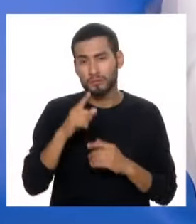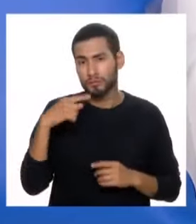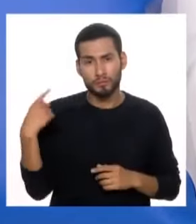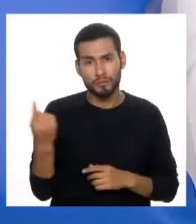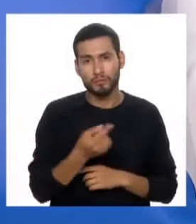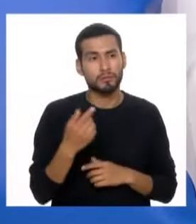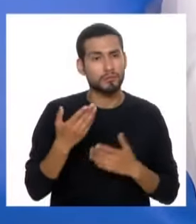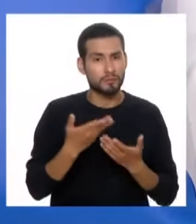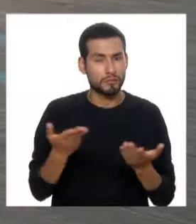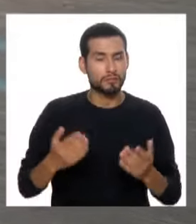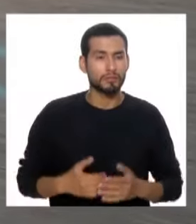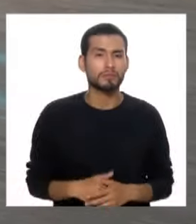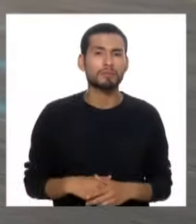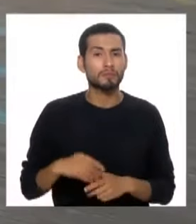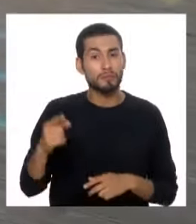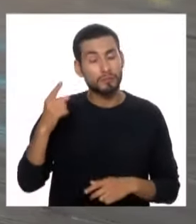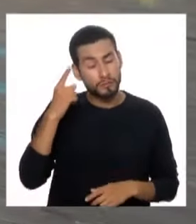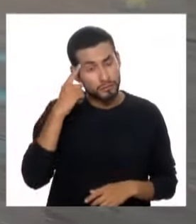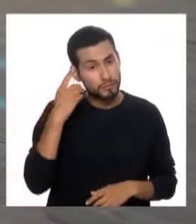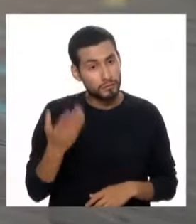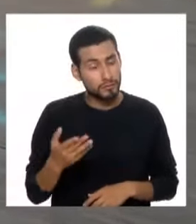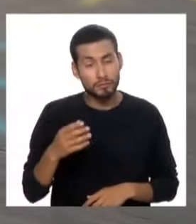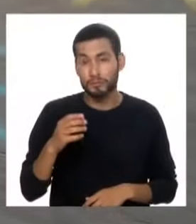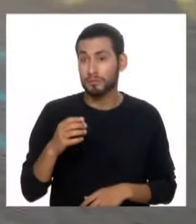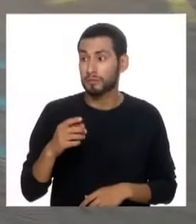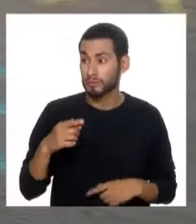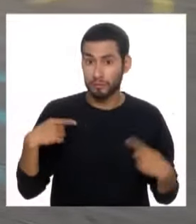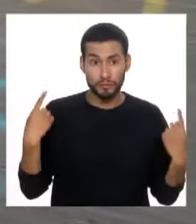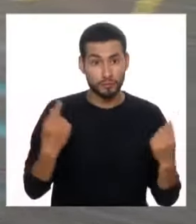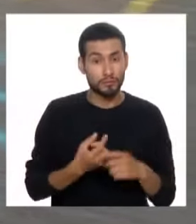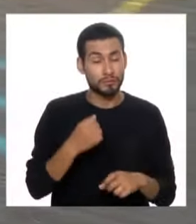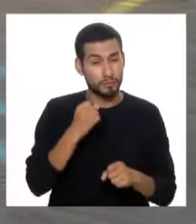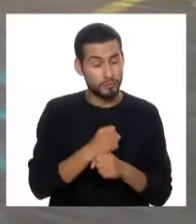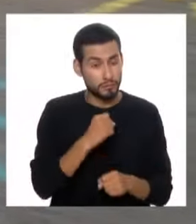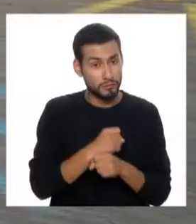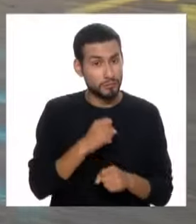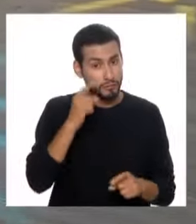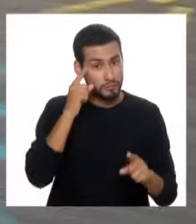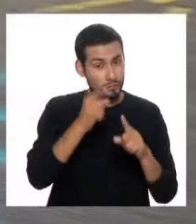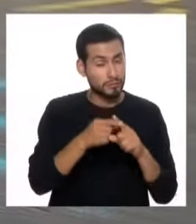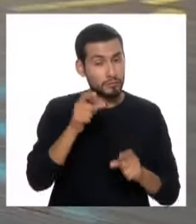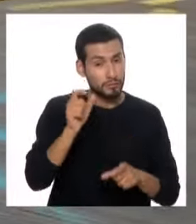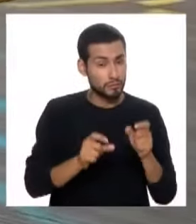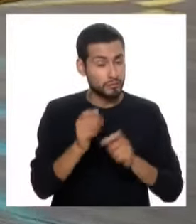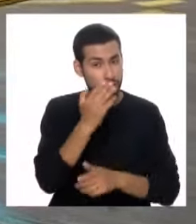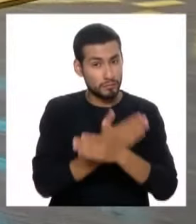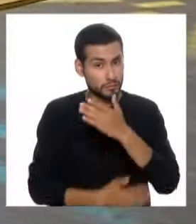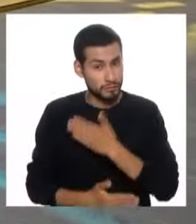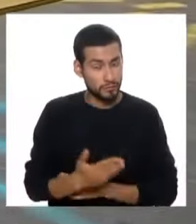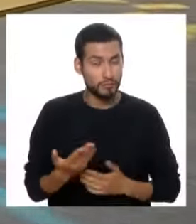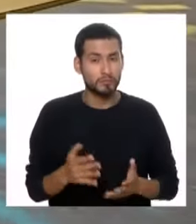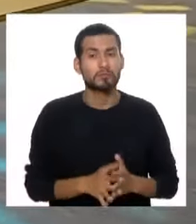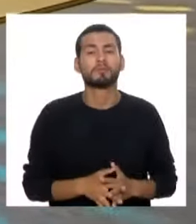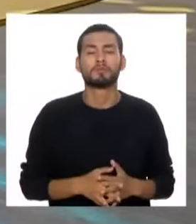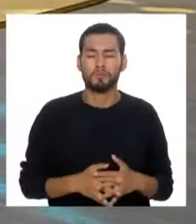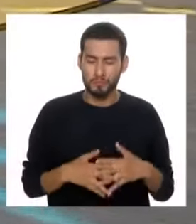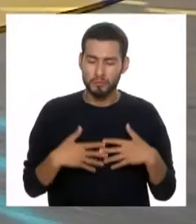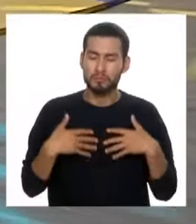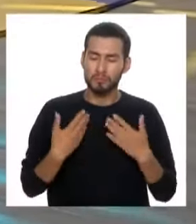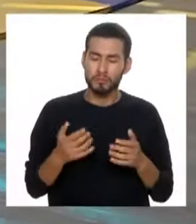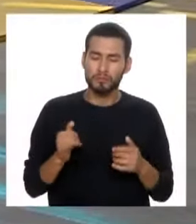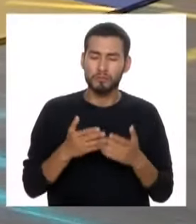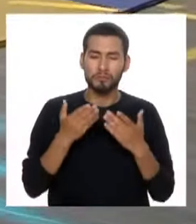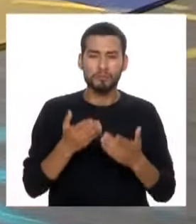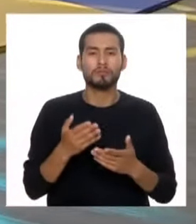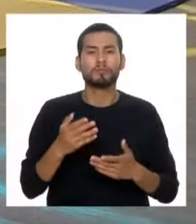todos y para todas. Y pensar que si nosotros trabajamos en favor de las personas con discapacidad, también lo estamos haciendo